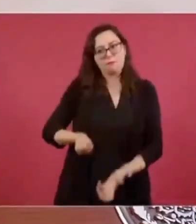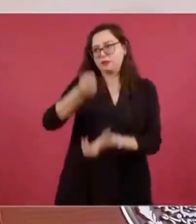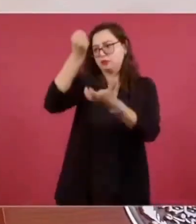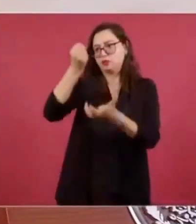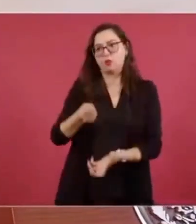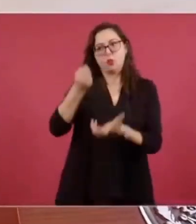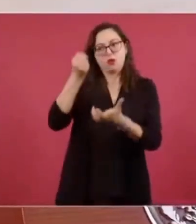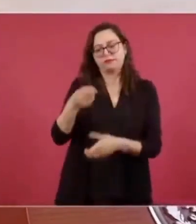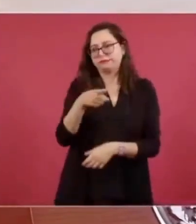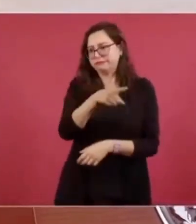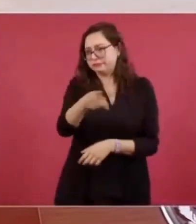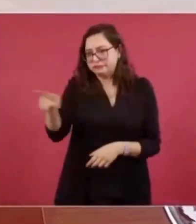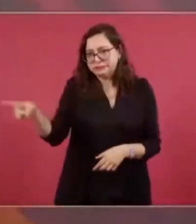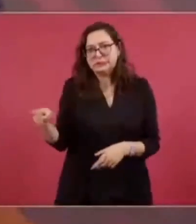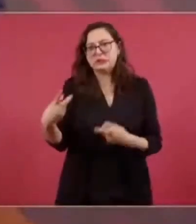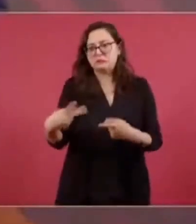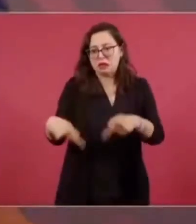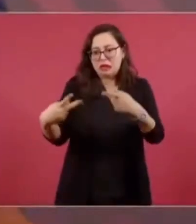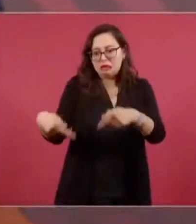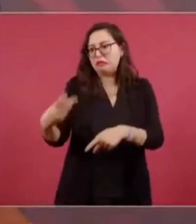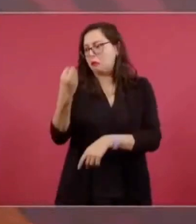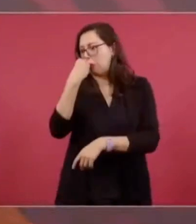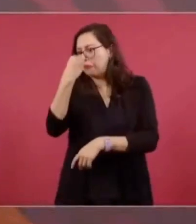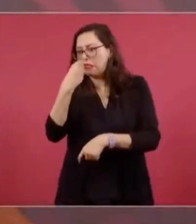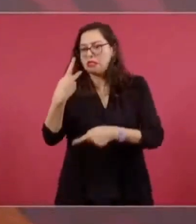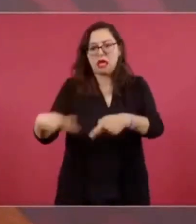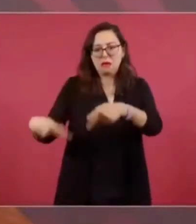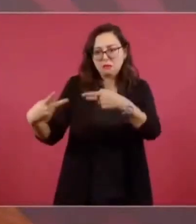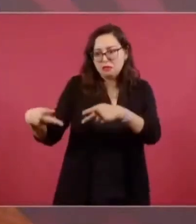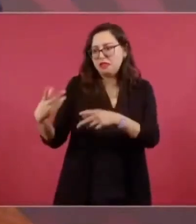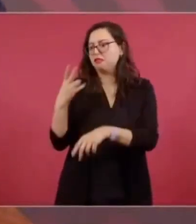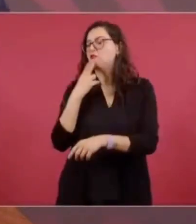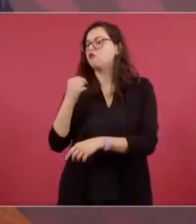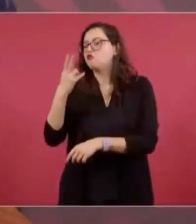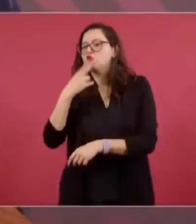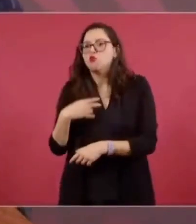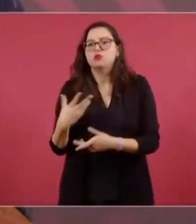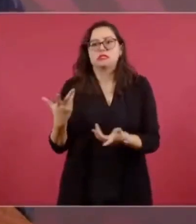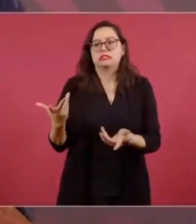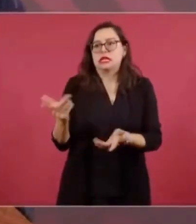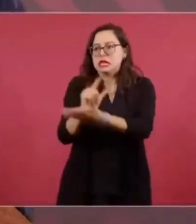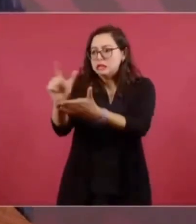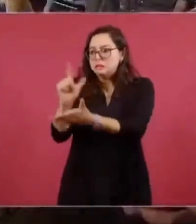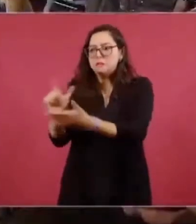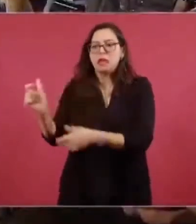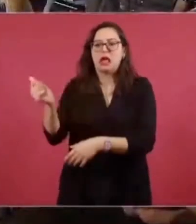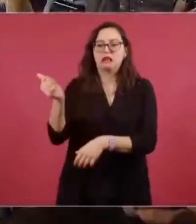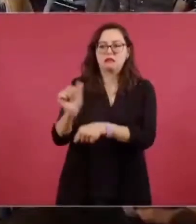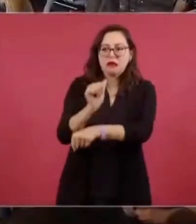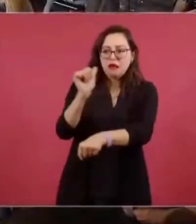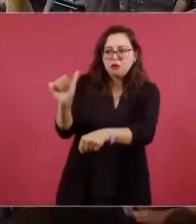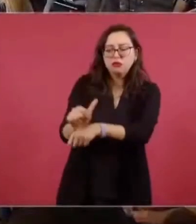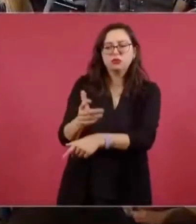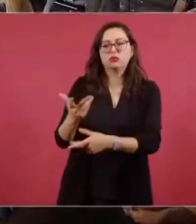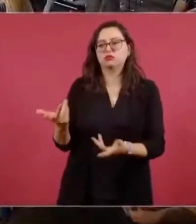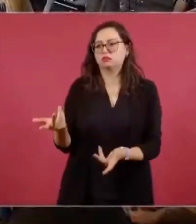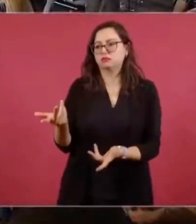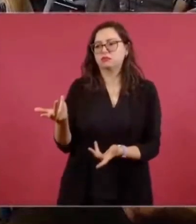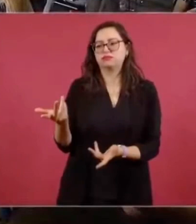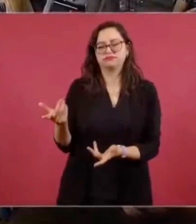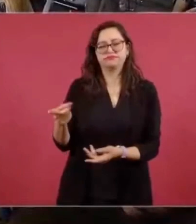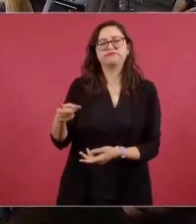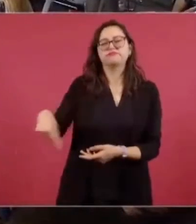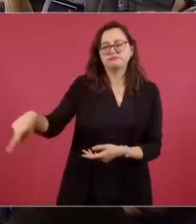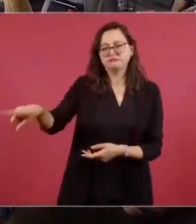los franeleros, compañeros que se buscan la vida como pueden, cuando el problema